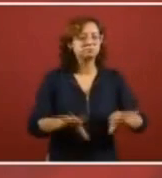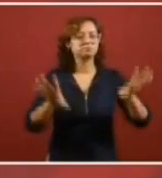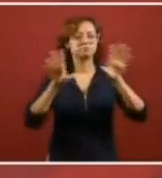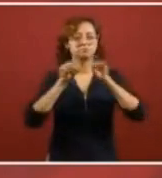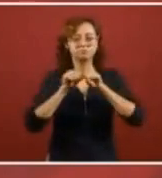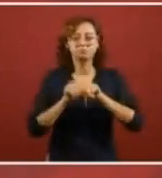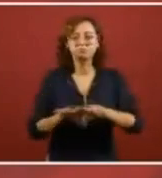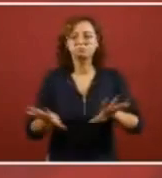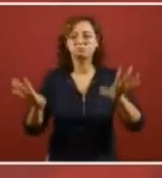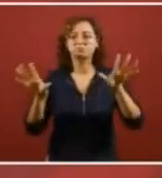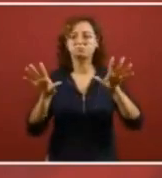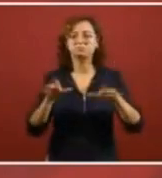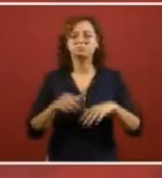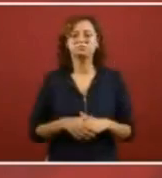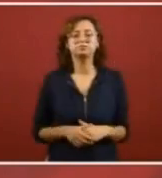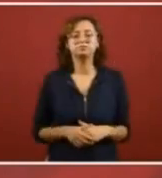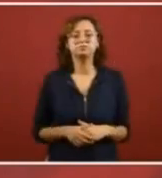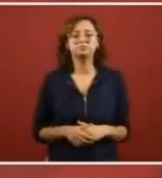de